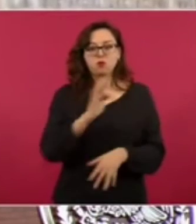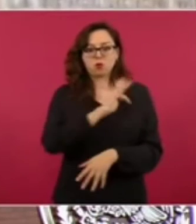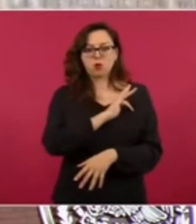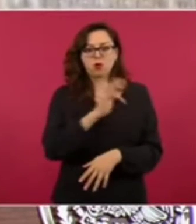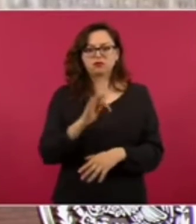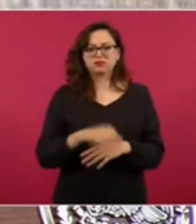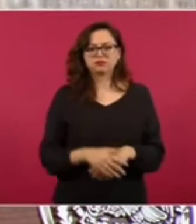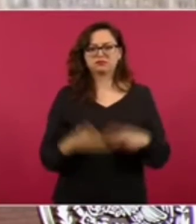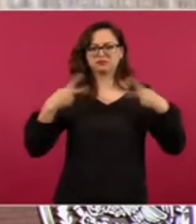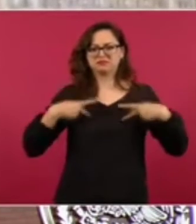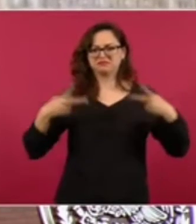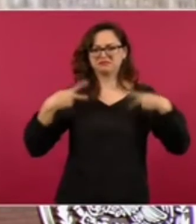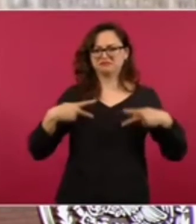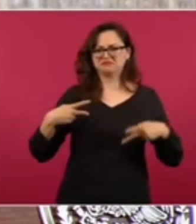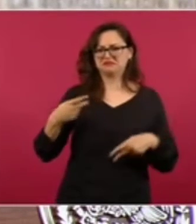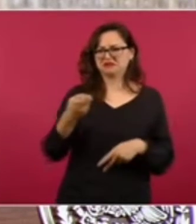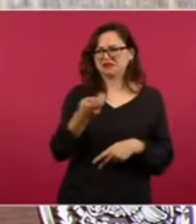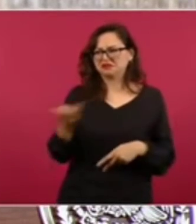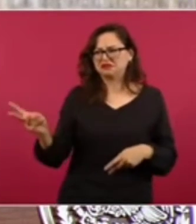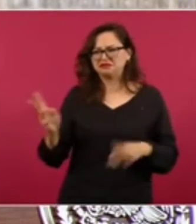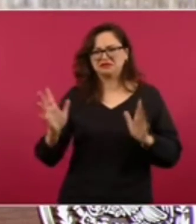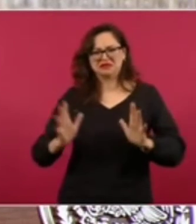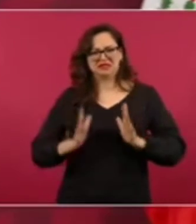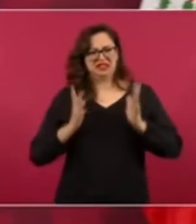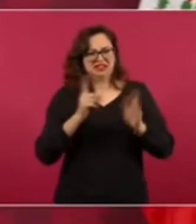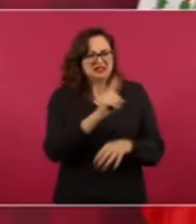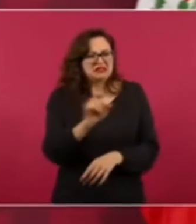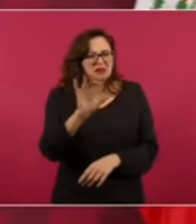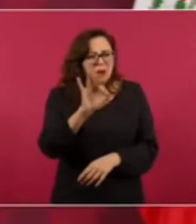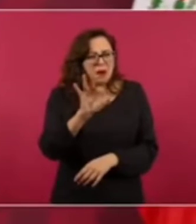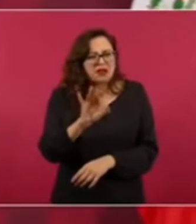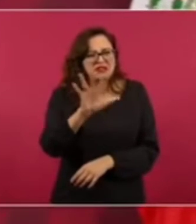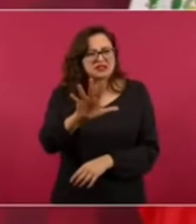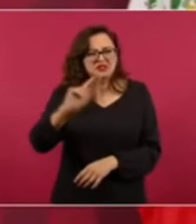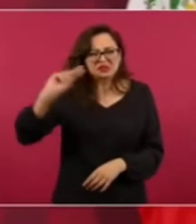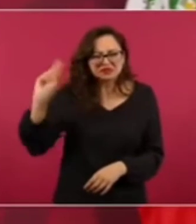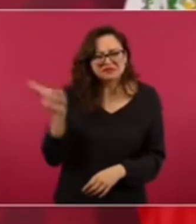¿cómo 145 universidades? Sí,